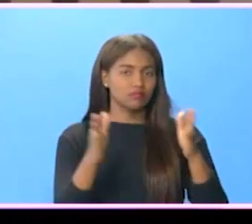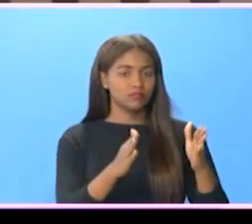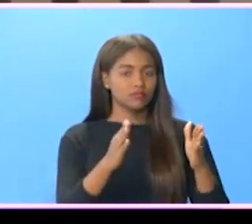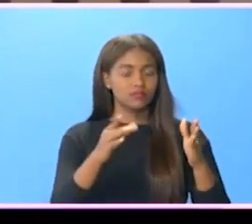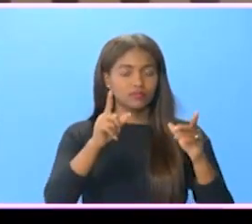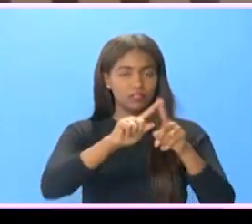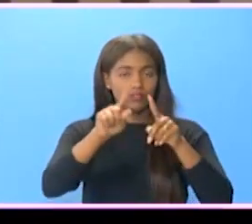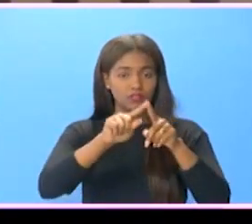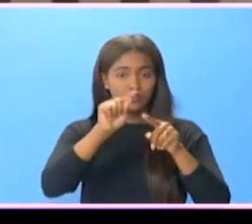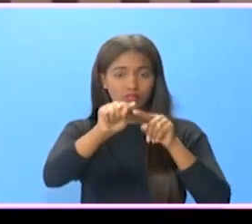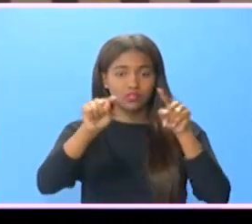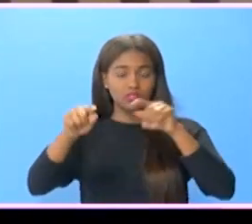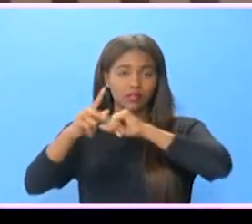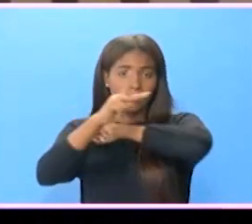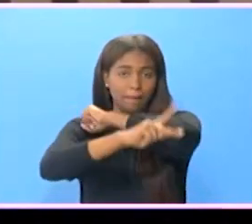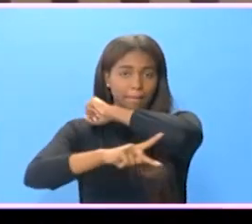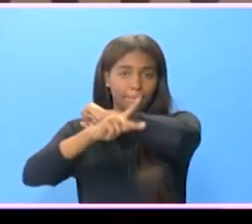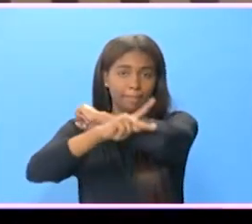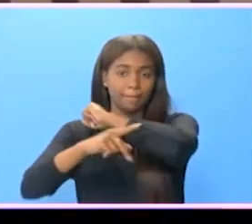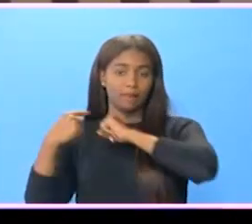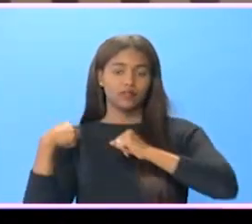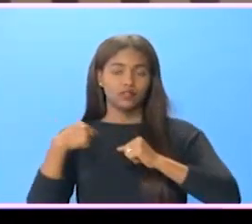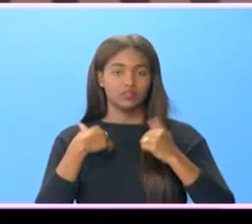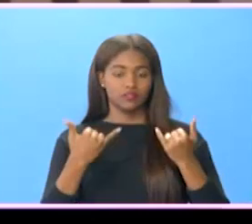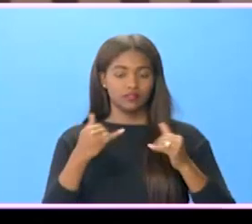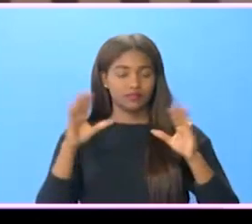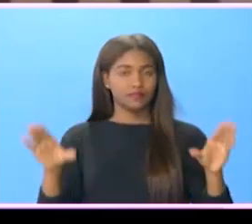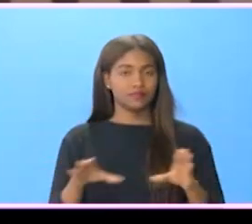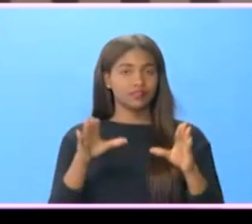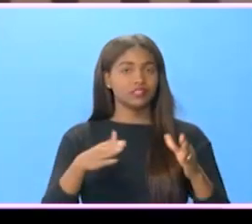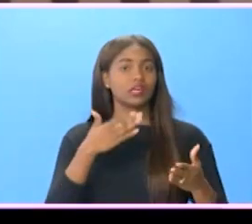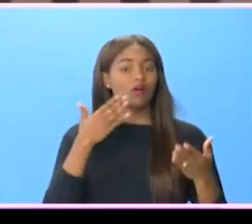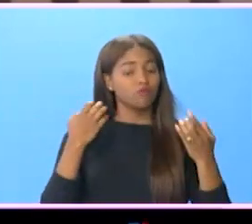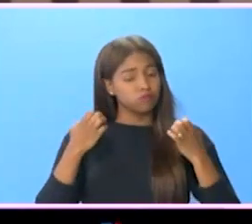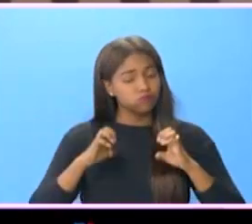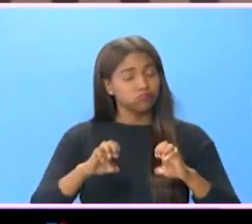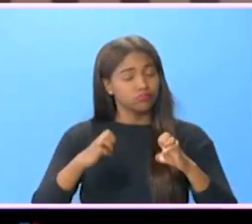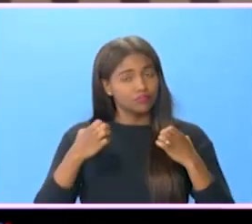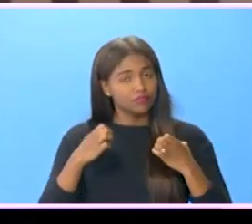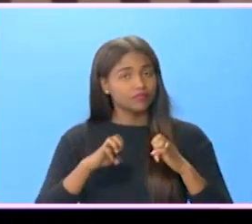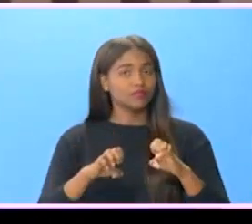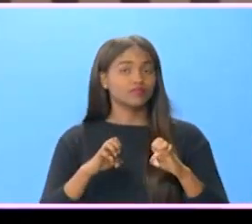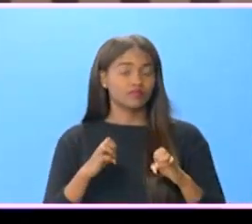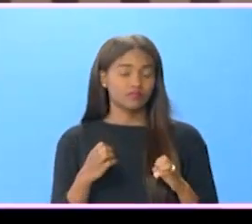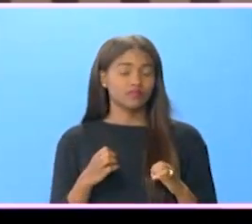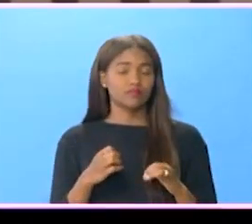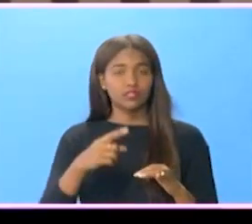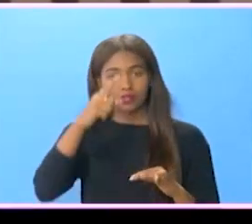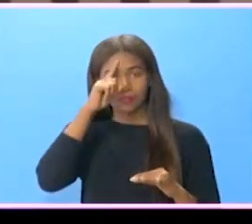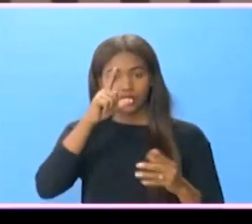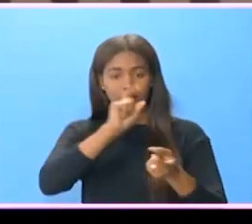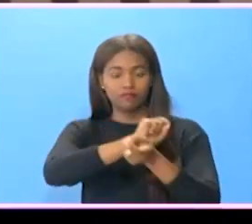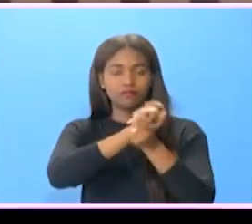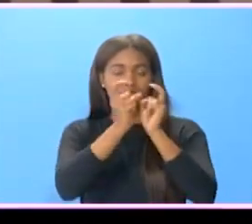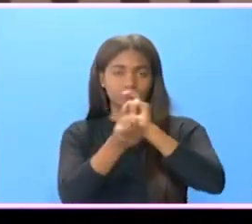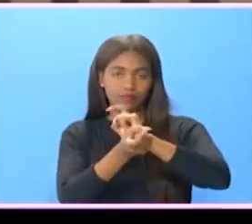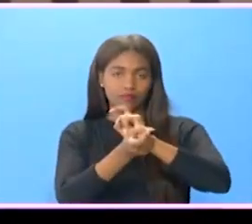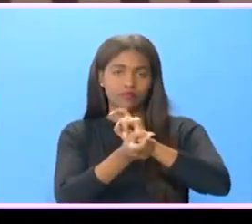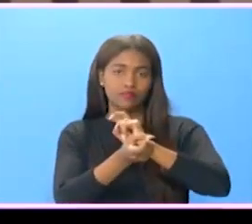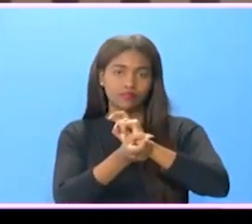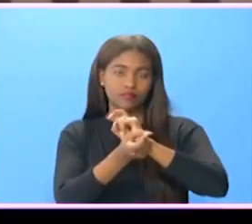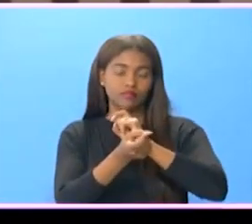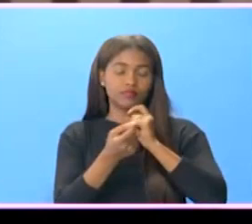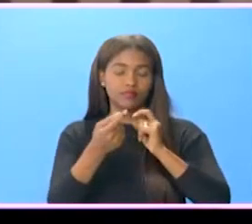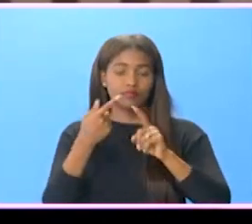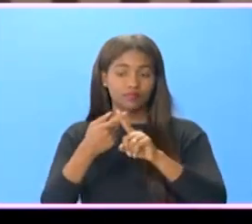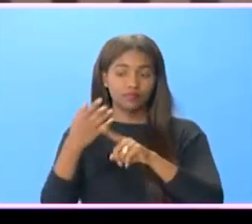países que estamos haciendo grandes esfuerzos en una transformación de